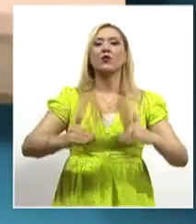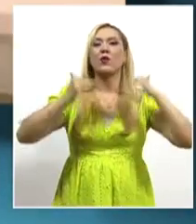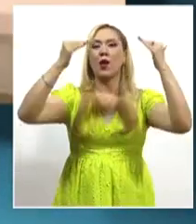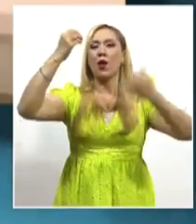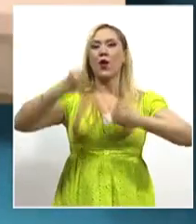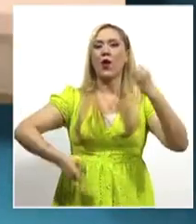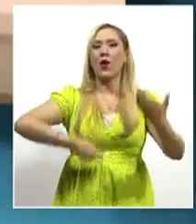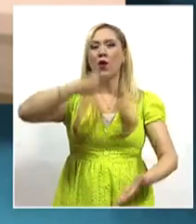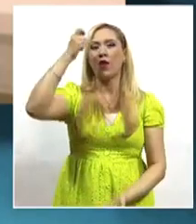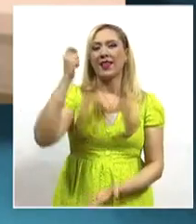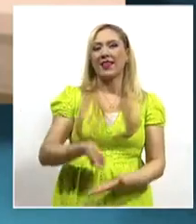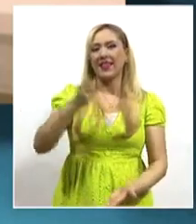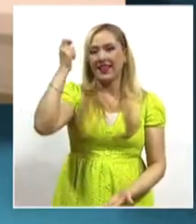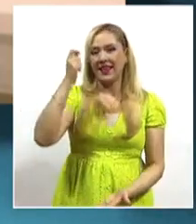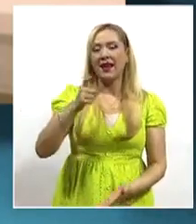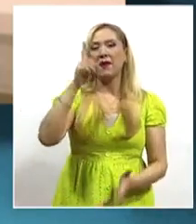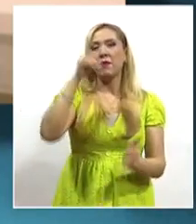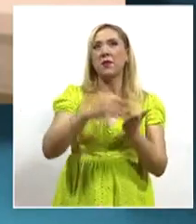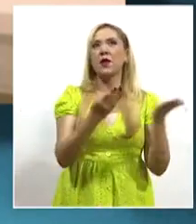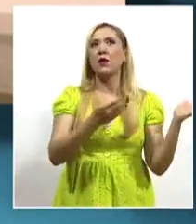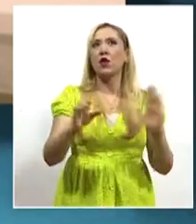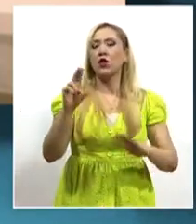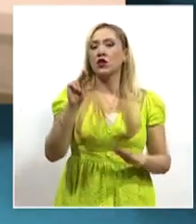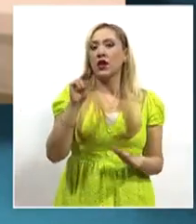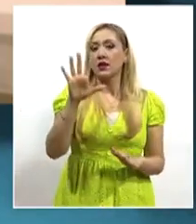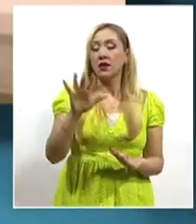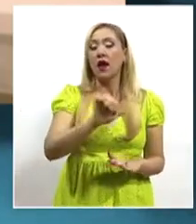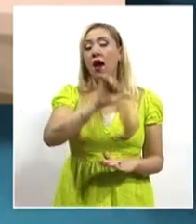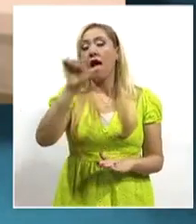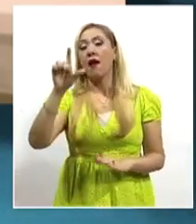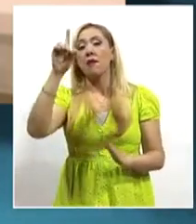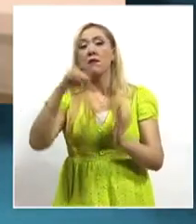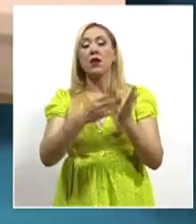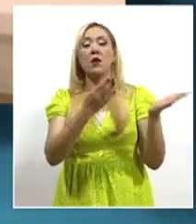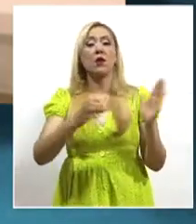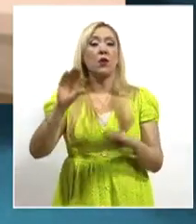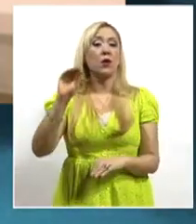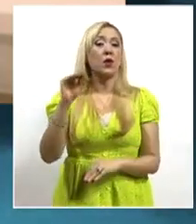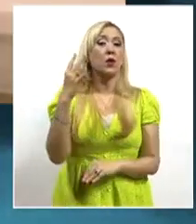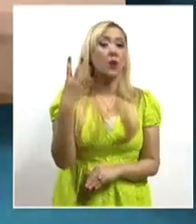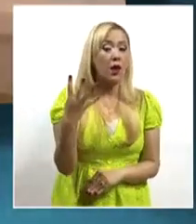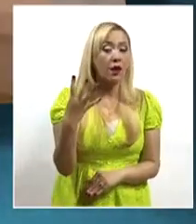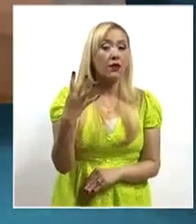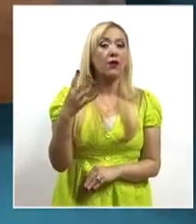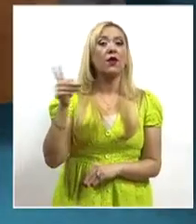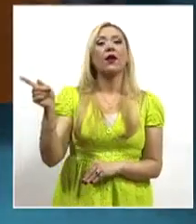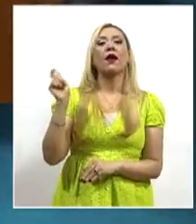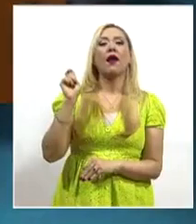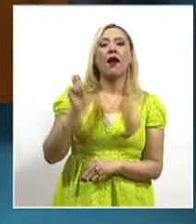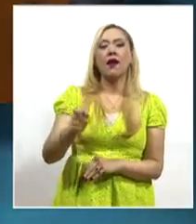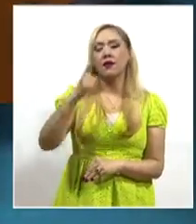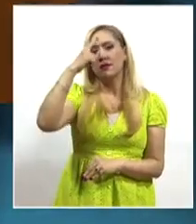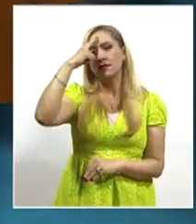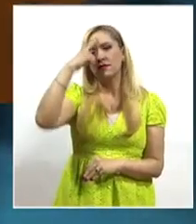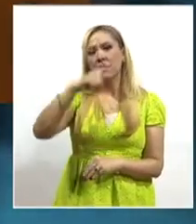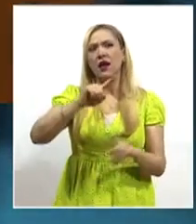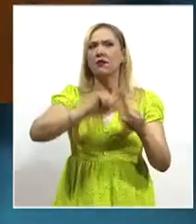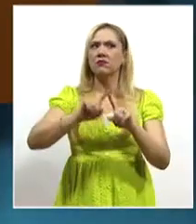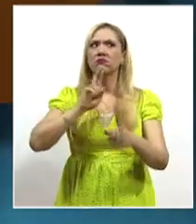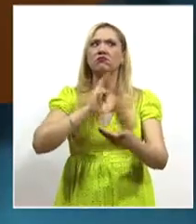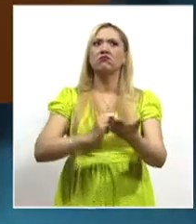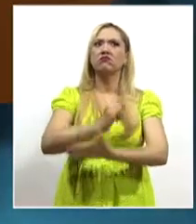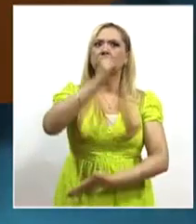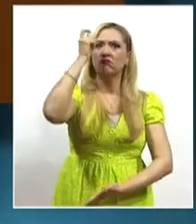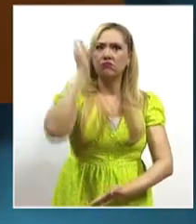de Justicia de la Nación de 1985 a 1994, donde participó en la emisión de diversas